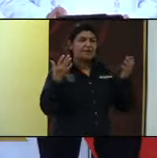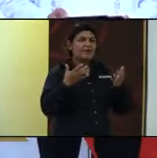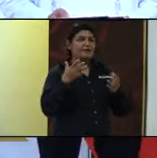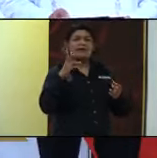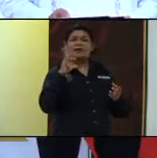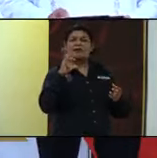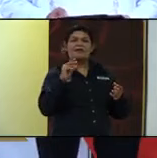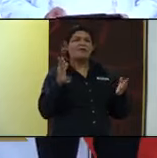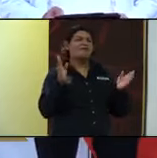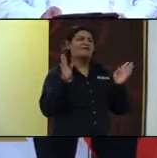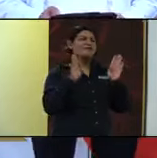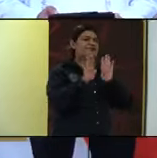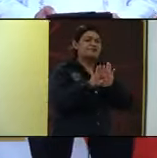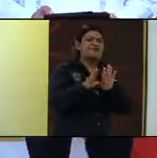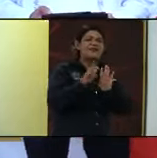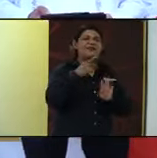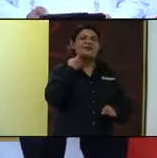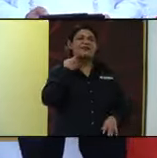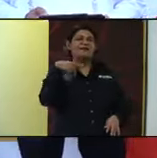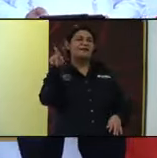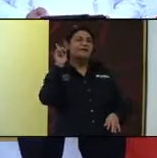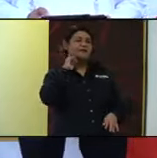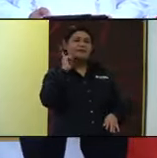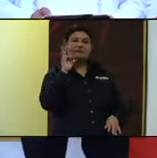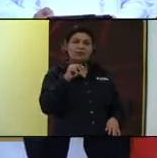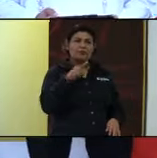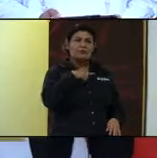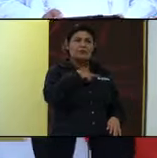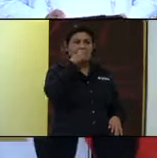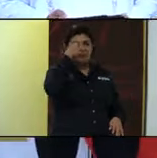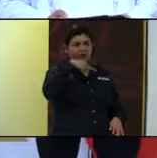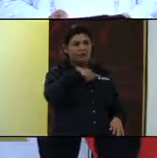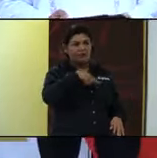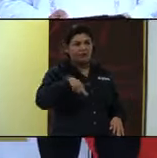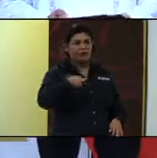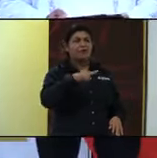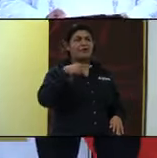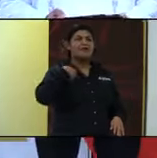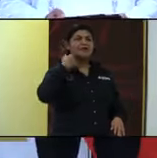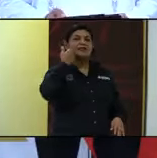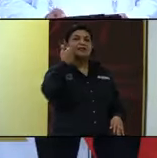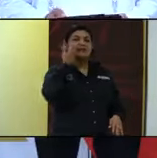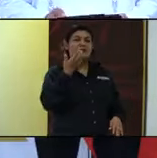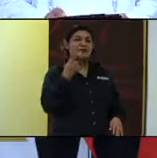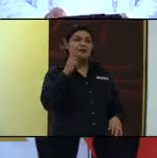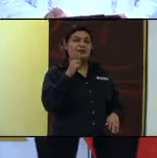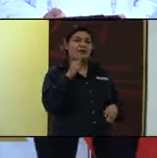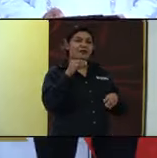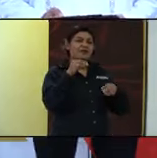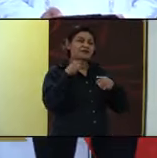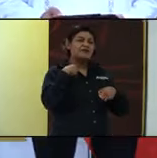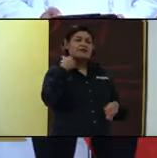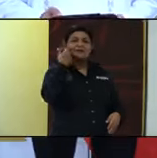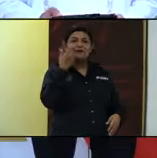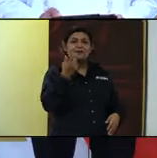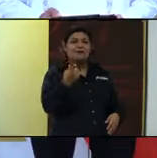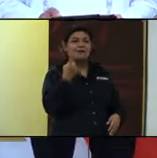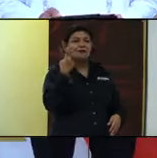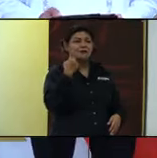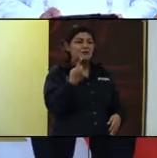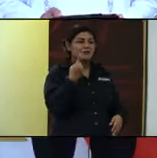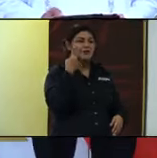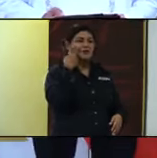a caprichos, para que esté para ustedes. Yo quisiera que no tuviéramos una sola mujer que la requisiera, ni